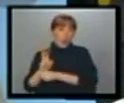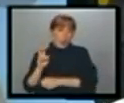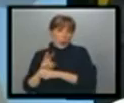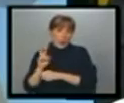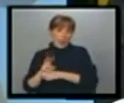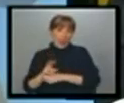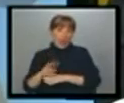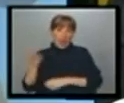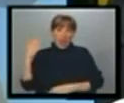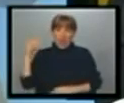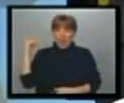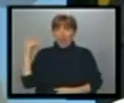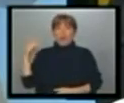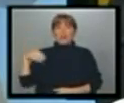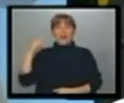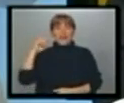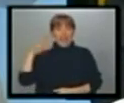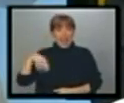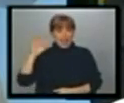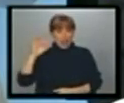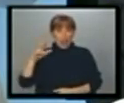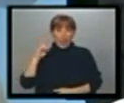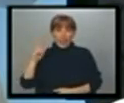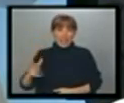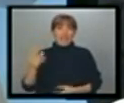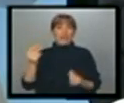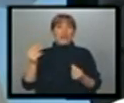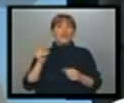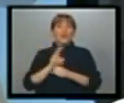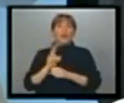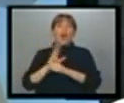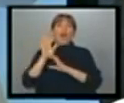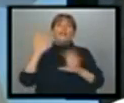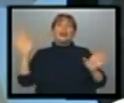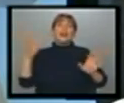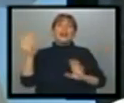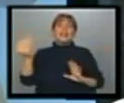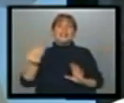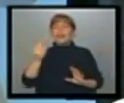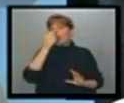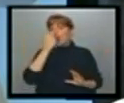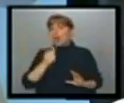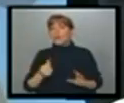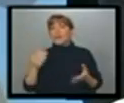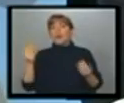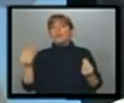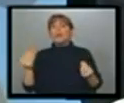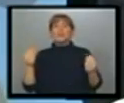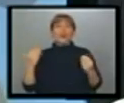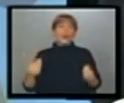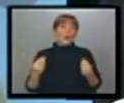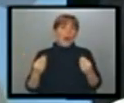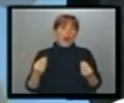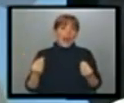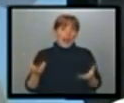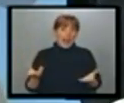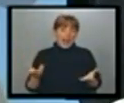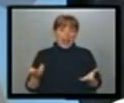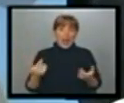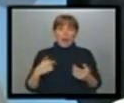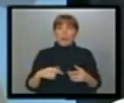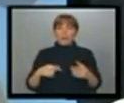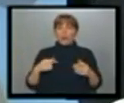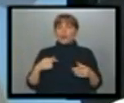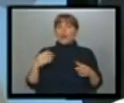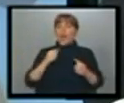que hacía mención Mariano justamente hace un rato. Veremos qué pasa el fin de semana. ¿En qué orden van a estar esos productos? Porque siempre los empresarios se sientan en la mesa